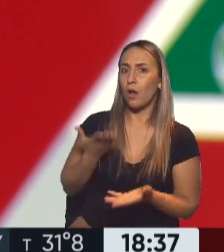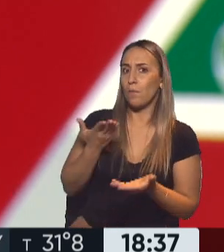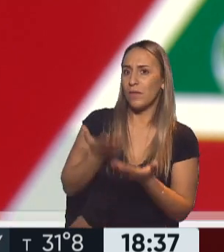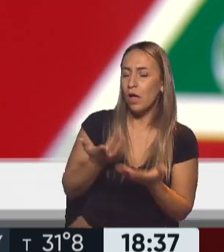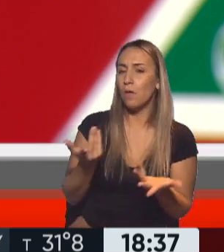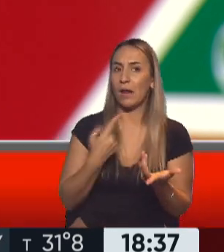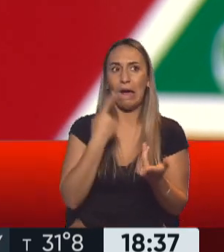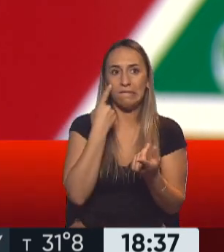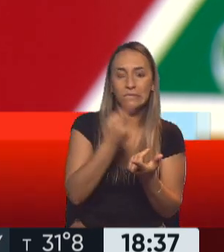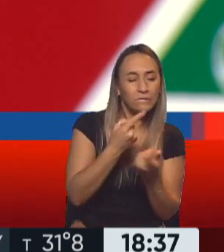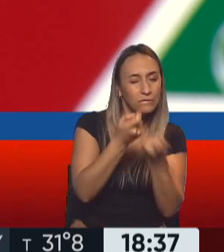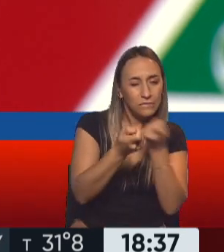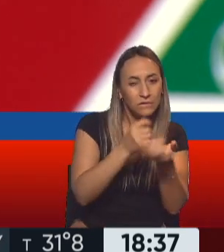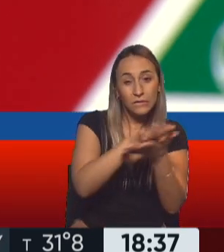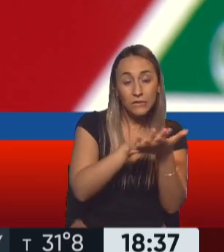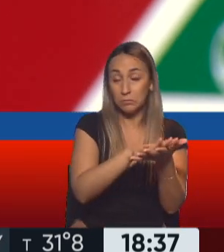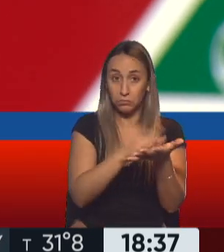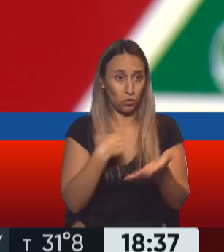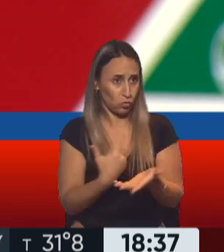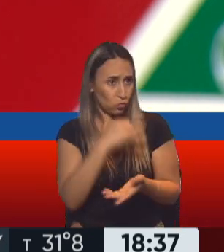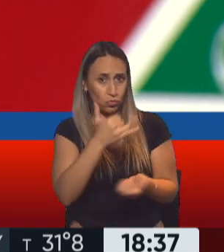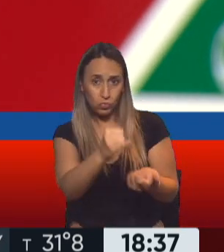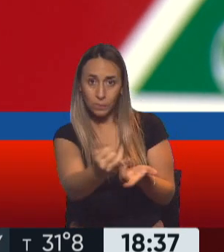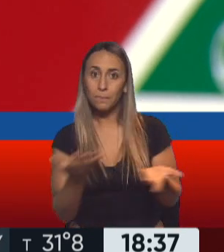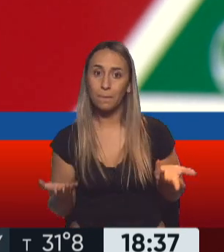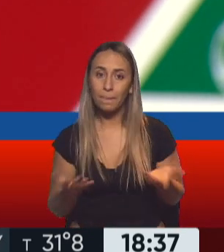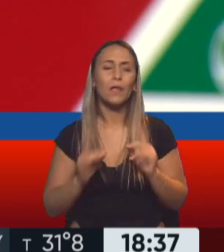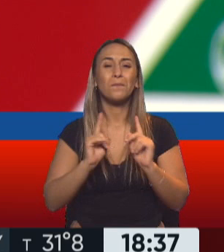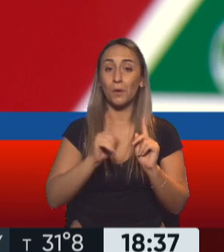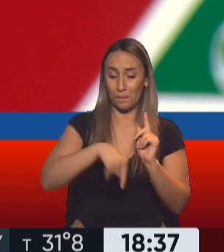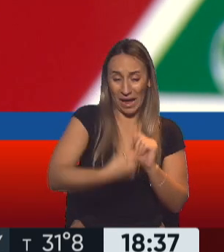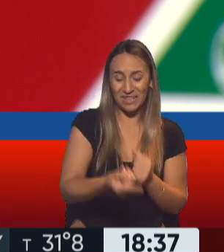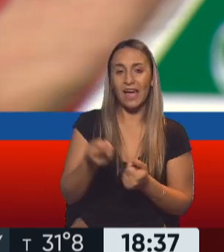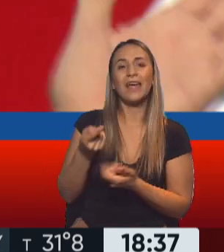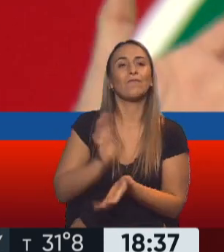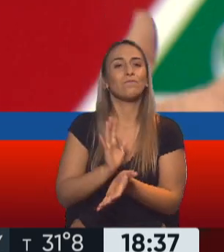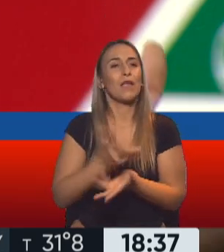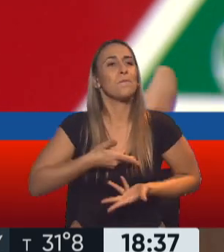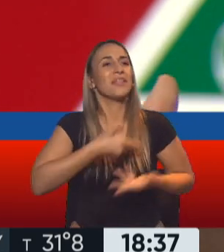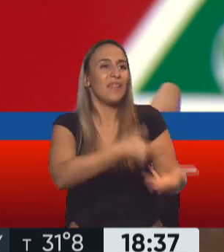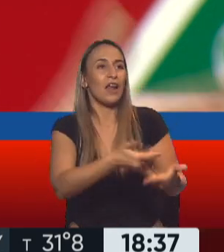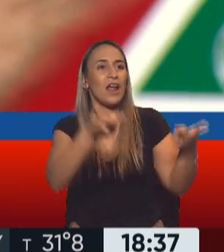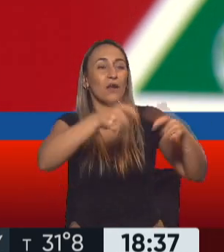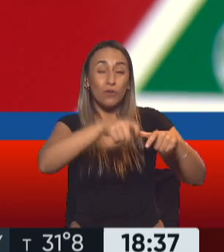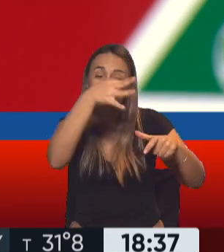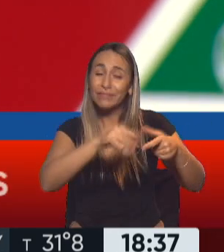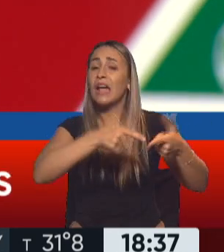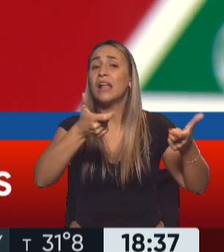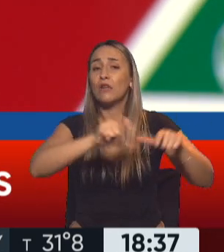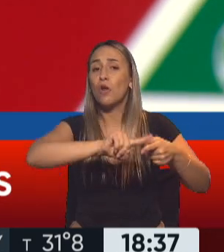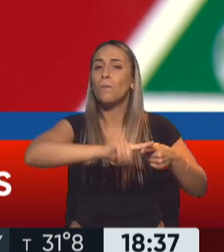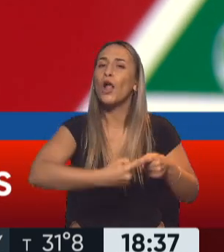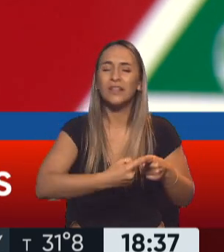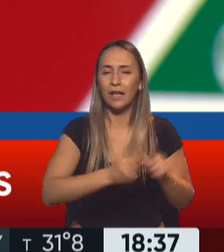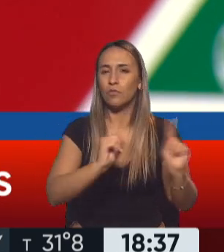estamos para acompañar. Ahora, entendemos que así como está planteada la reunión que nos invitaron para mañana, es mucho más una reunión política que una reunión en serio